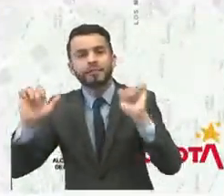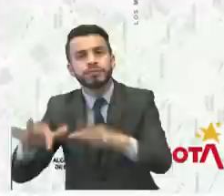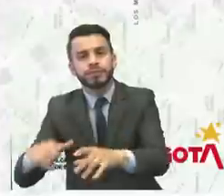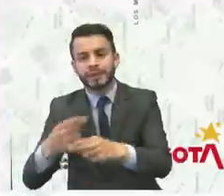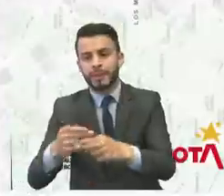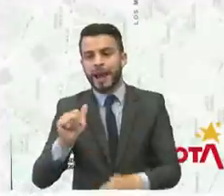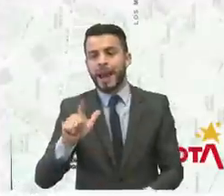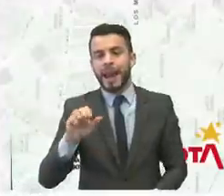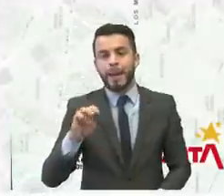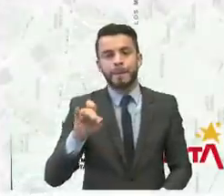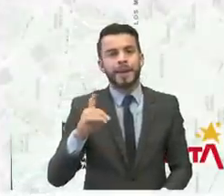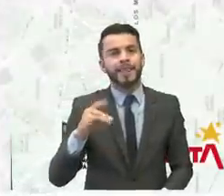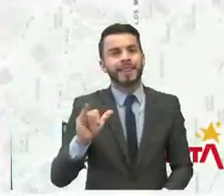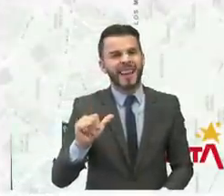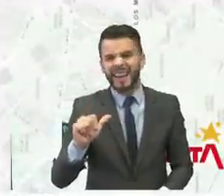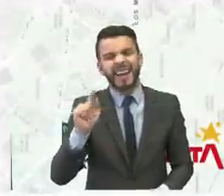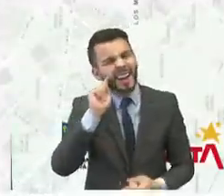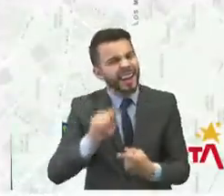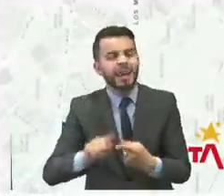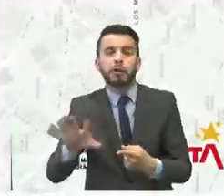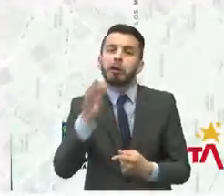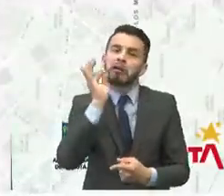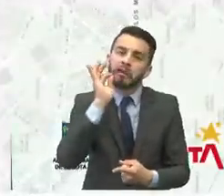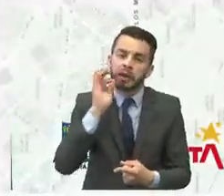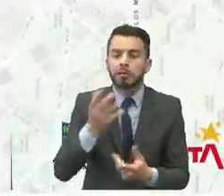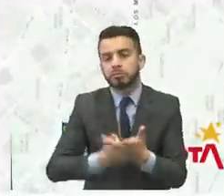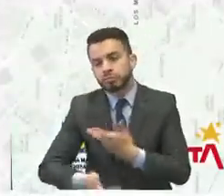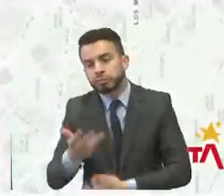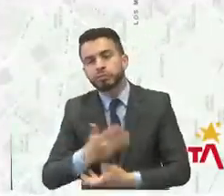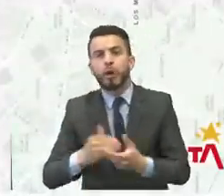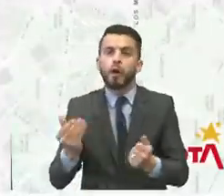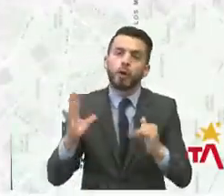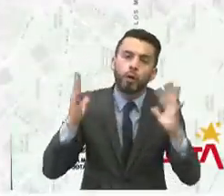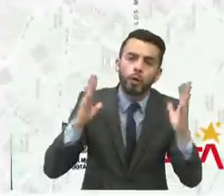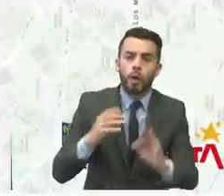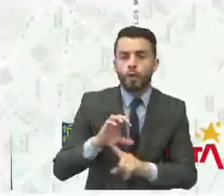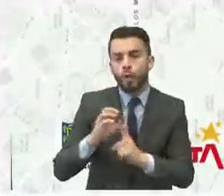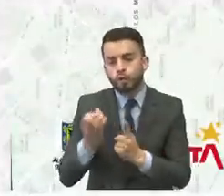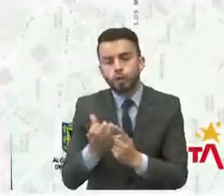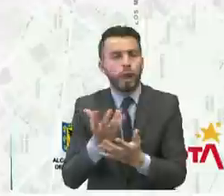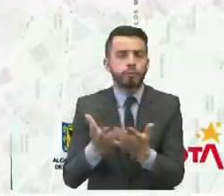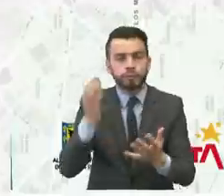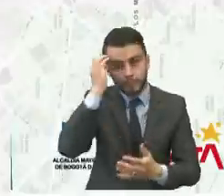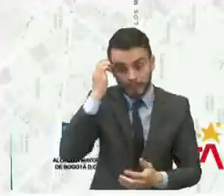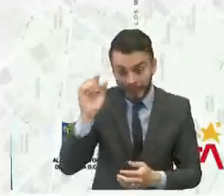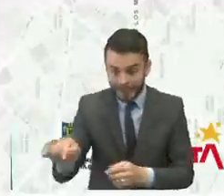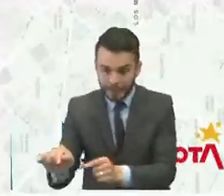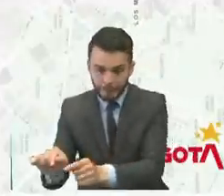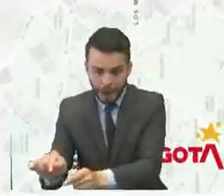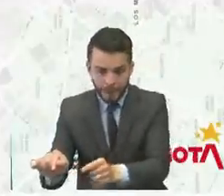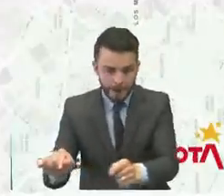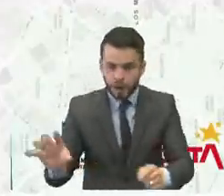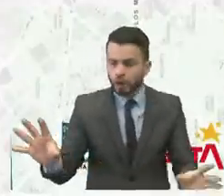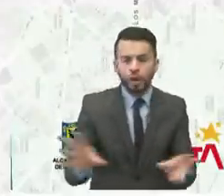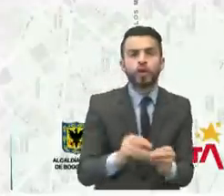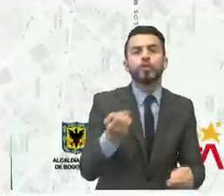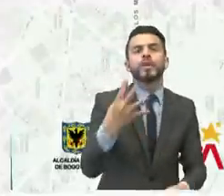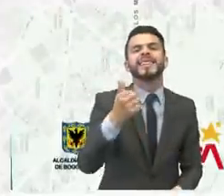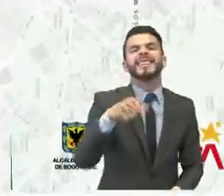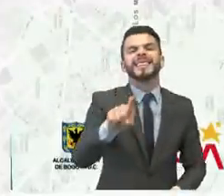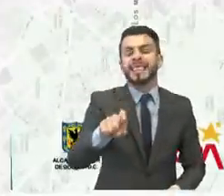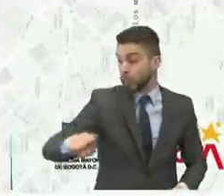corredor. Cada uno. Como ustedes ven, están distribuidos a lo largo de todo el